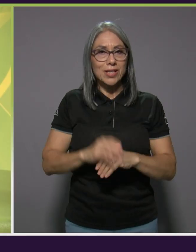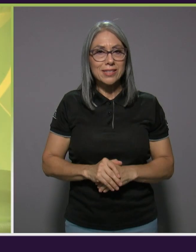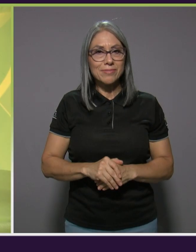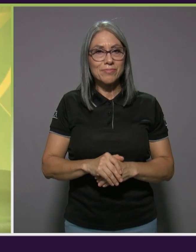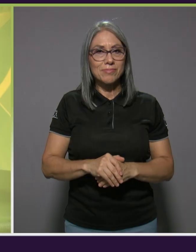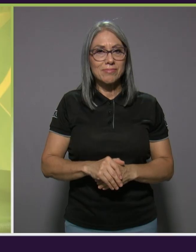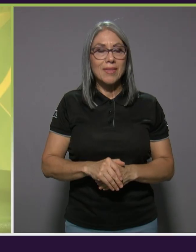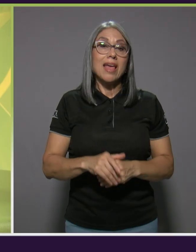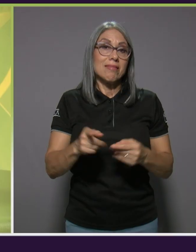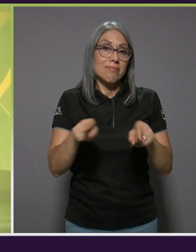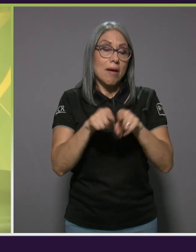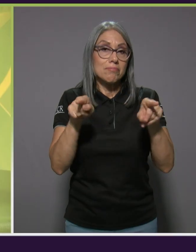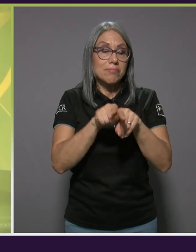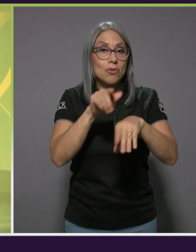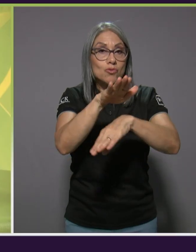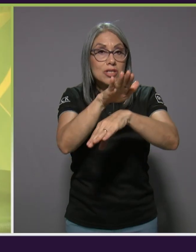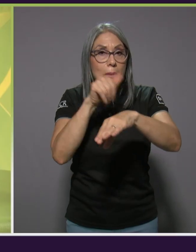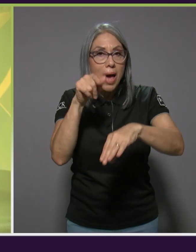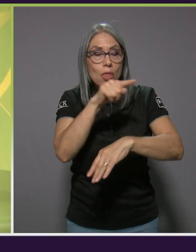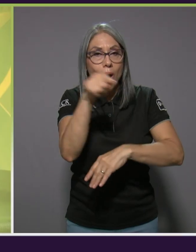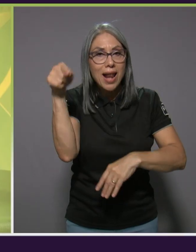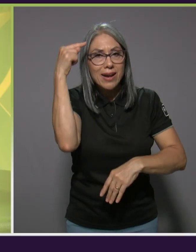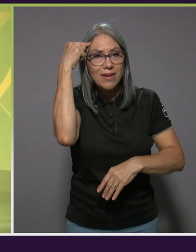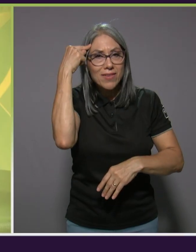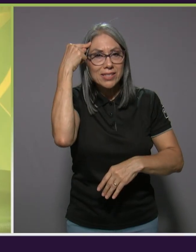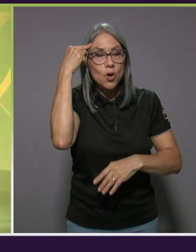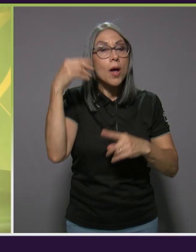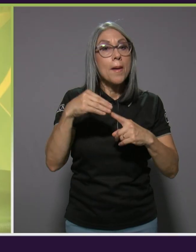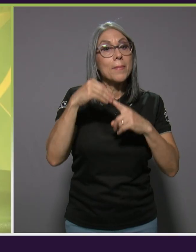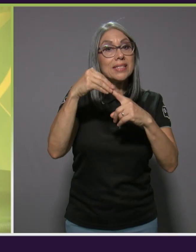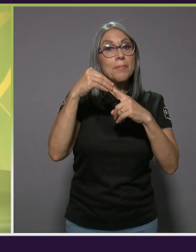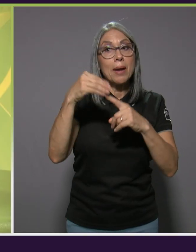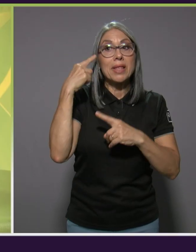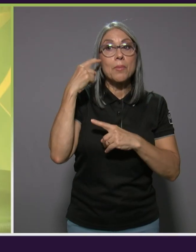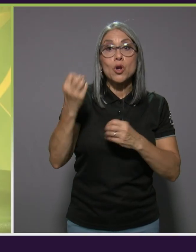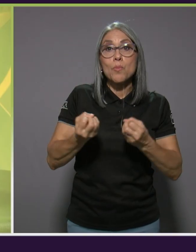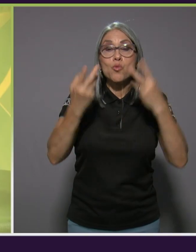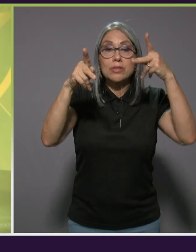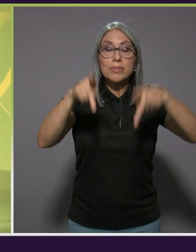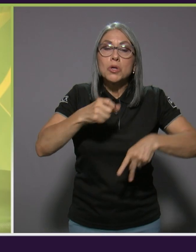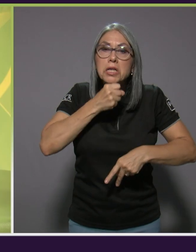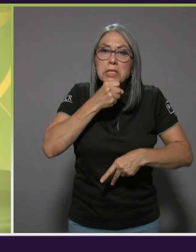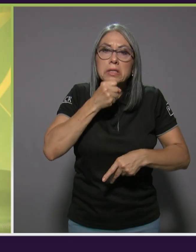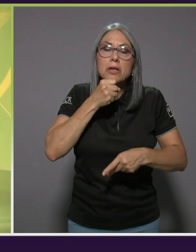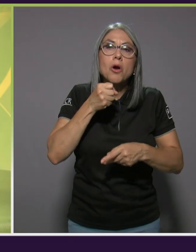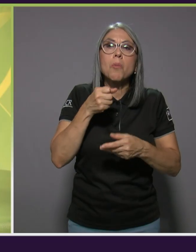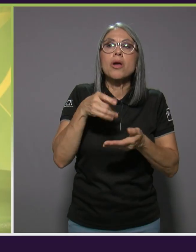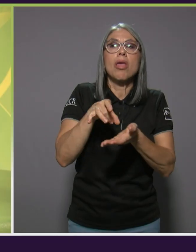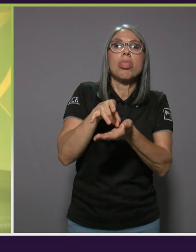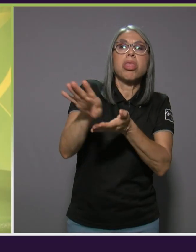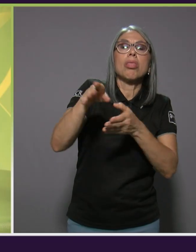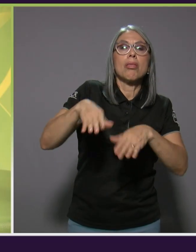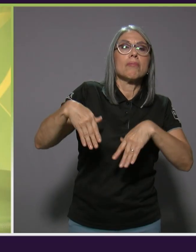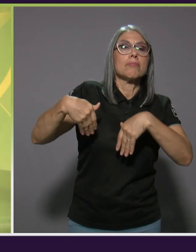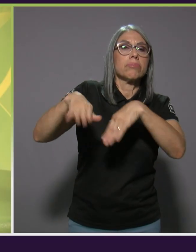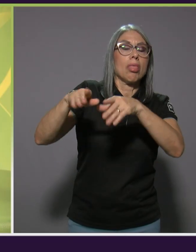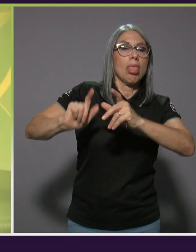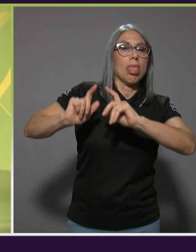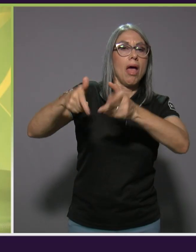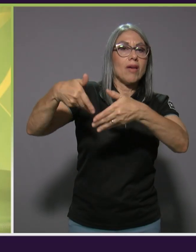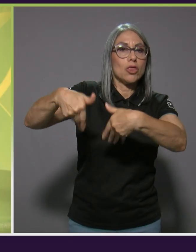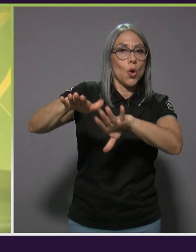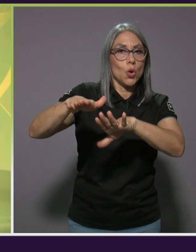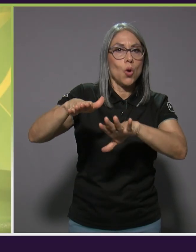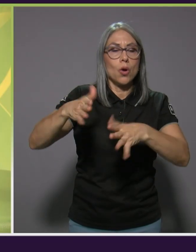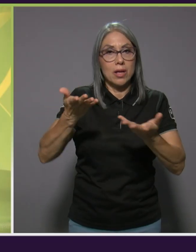la reflexión, ¿verdad?, en los casos de abandono principalmente, que se están incrementando de manera exponencial, y considerando que Costa Rica